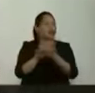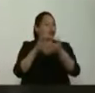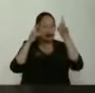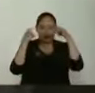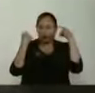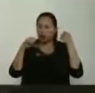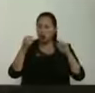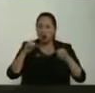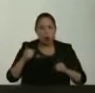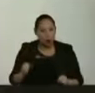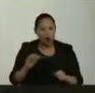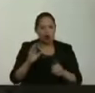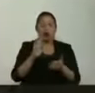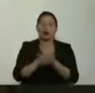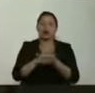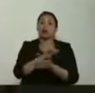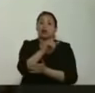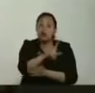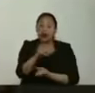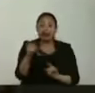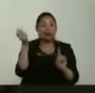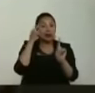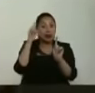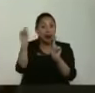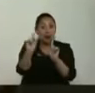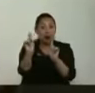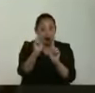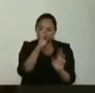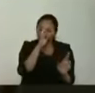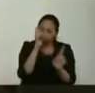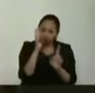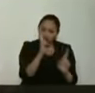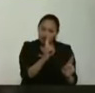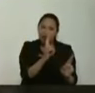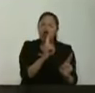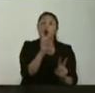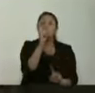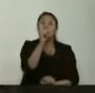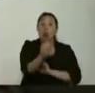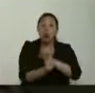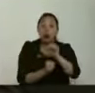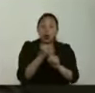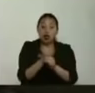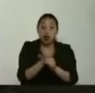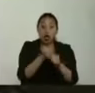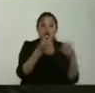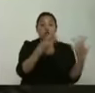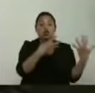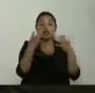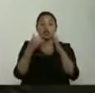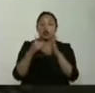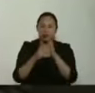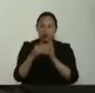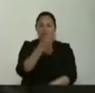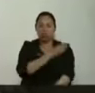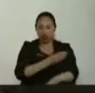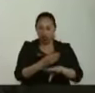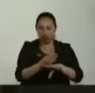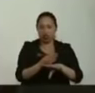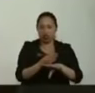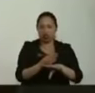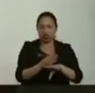les va a respetar. Son más o menos 42.000 que cuestan por año 800.000 millones. Creo que este año